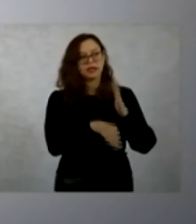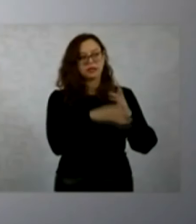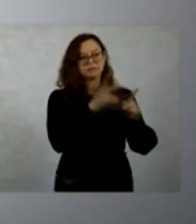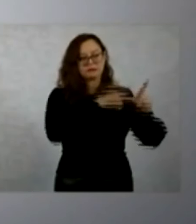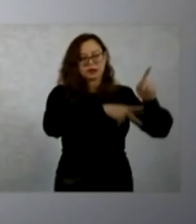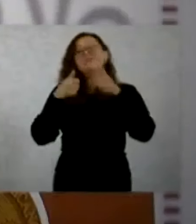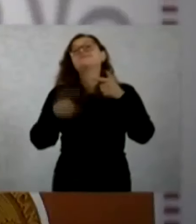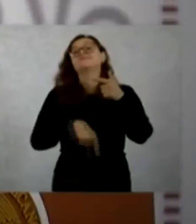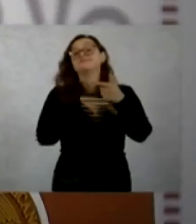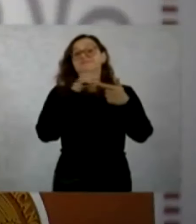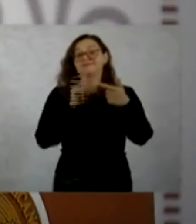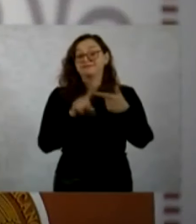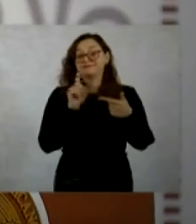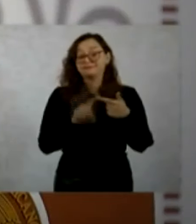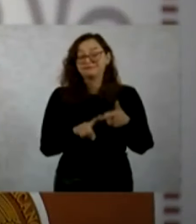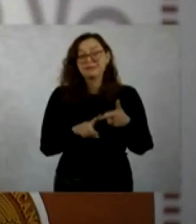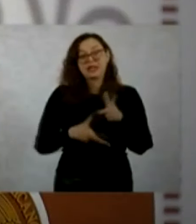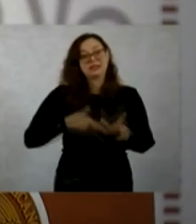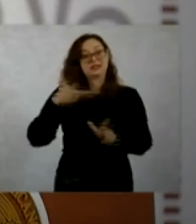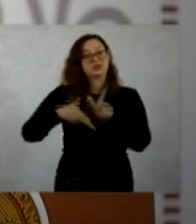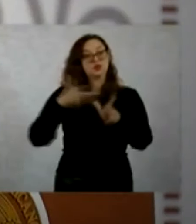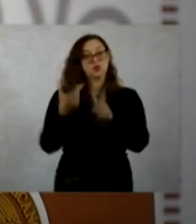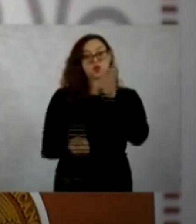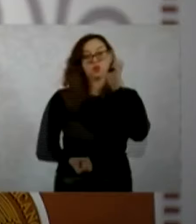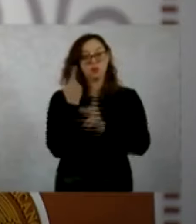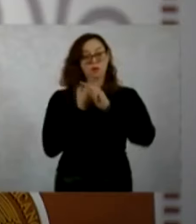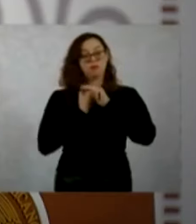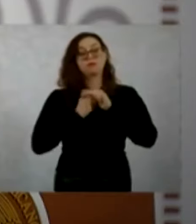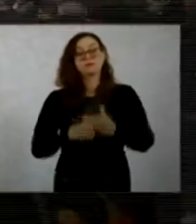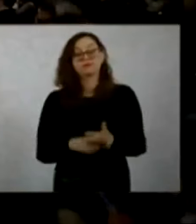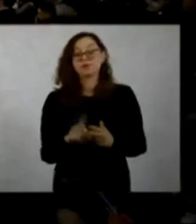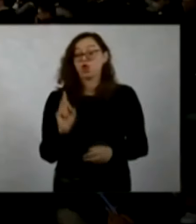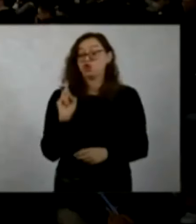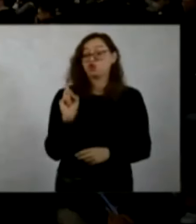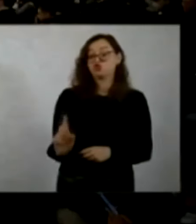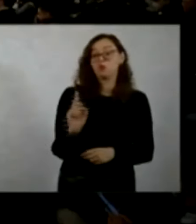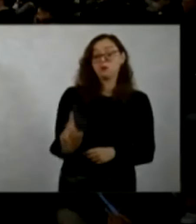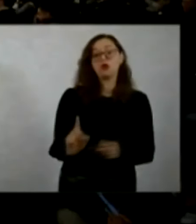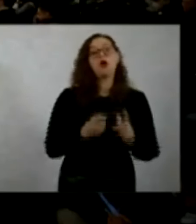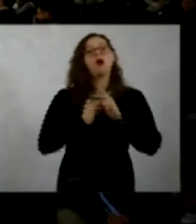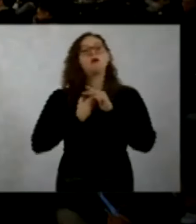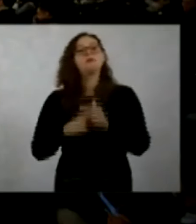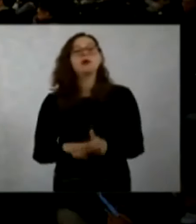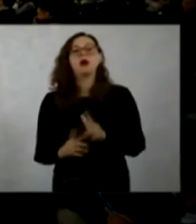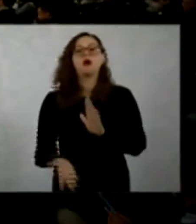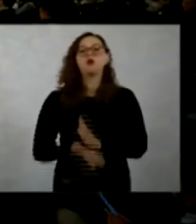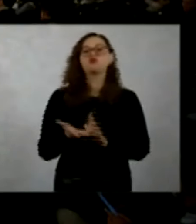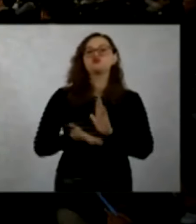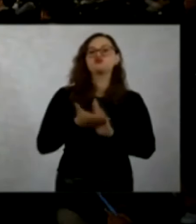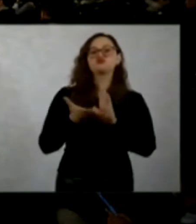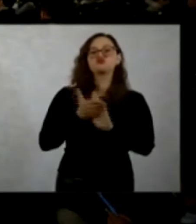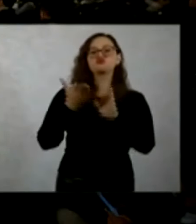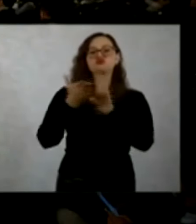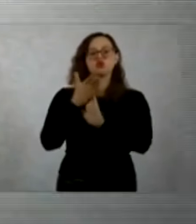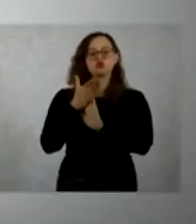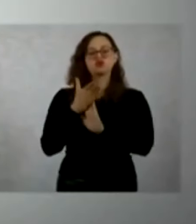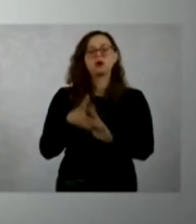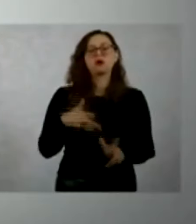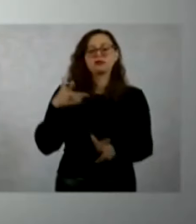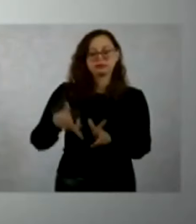los nuevos ferrocarriles. El domingo, lo dije ayer, vamos a Hidalgo a dar el banderazo de salida. Ahí vamos a